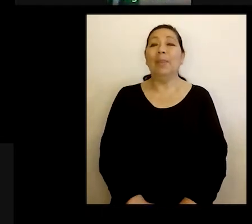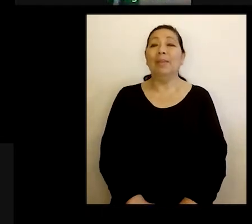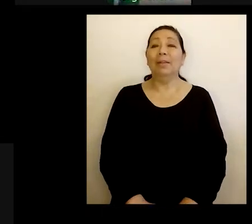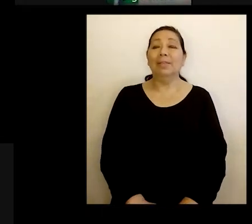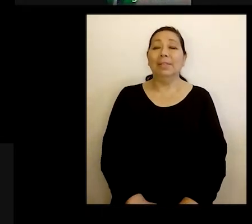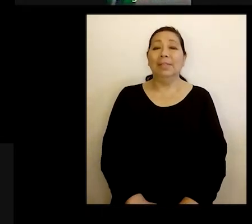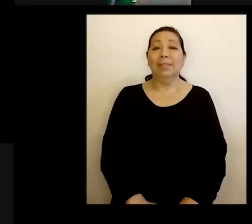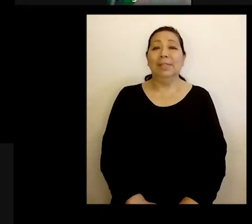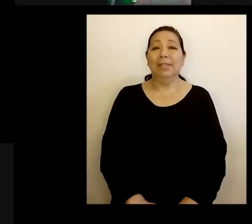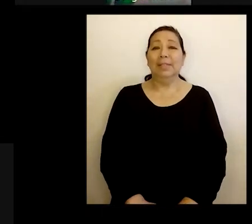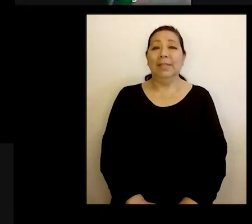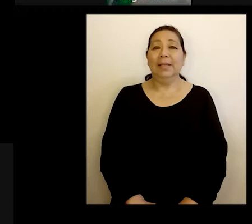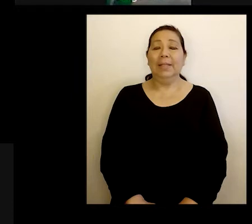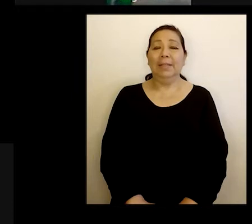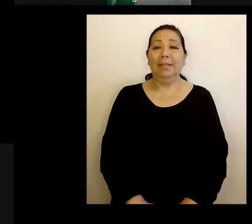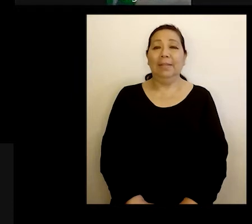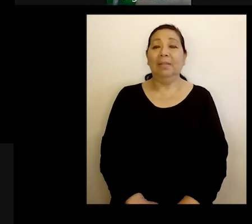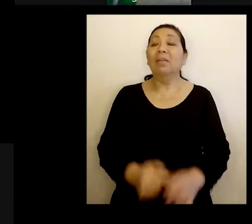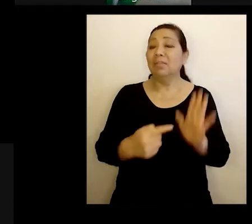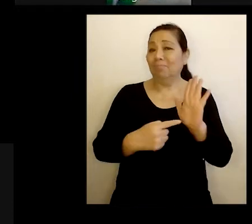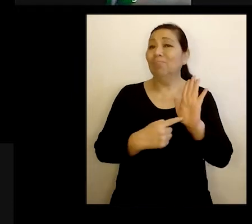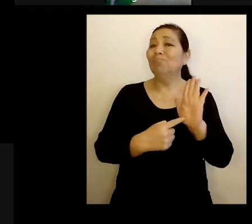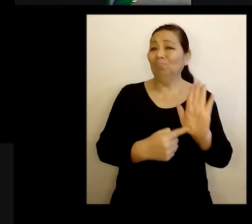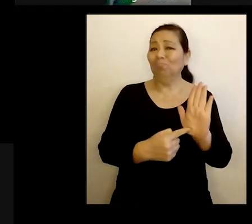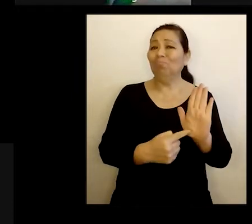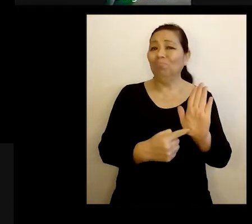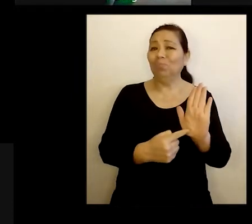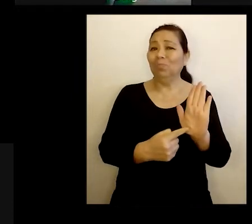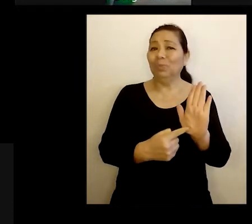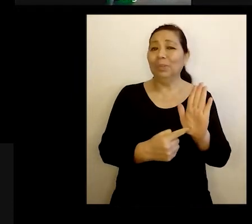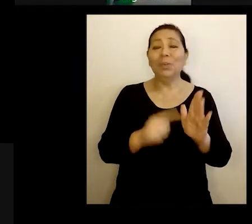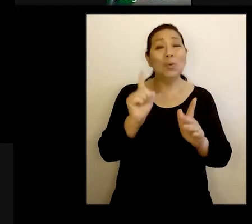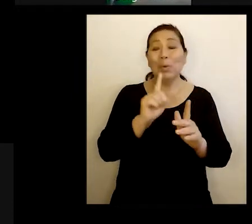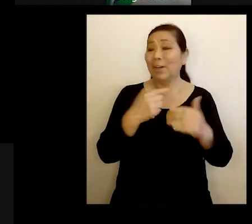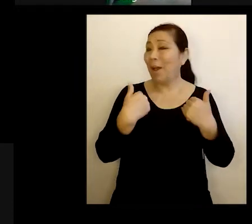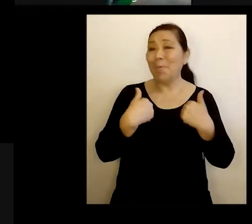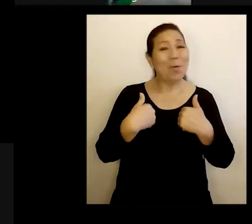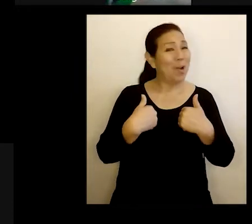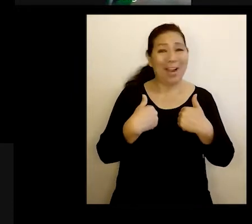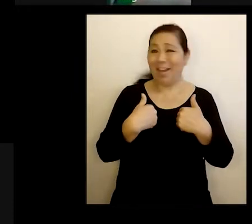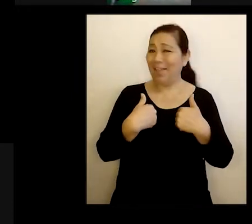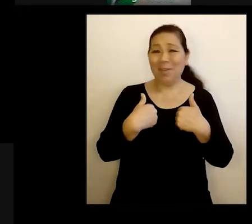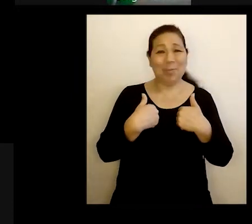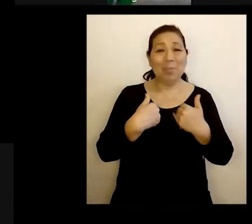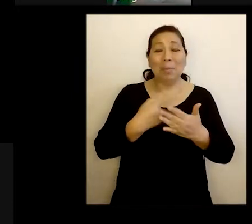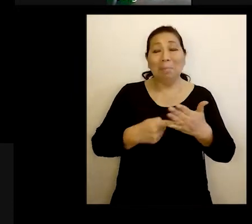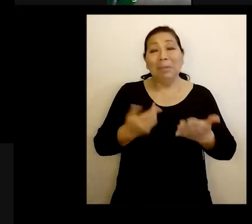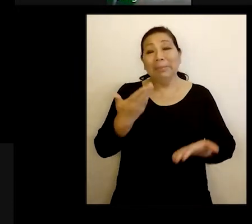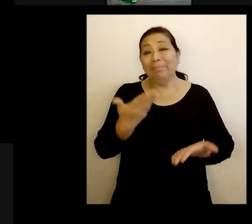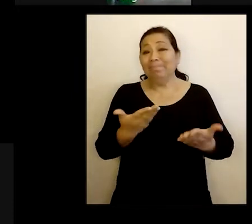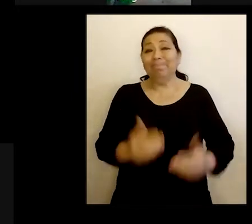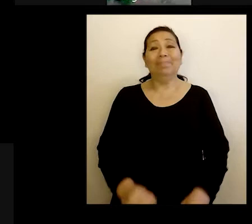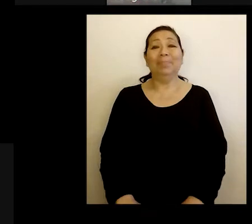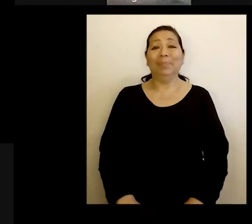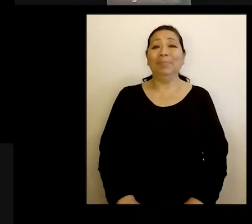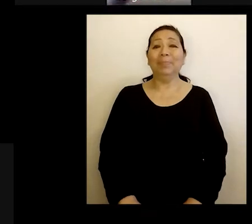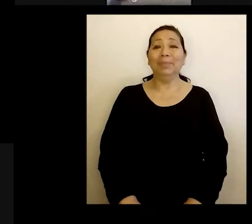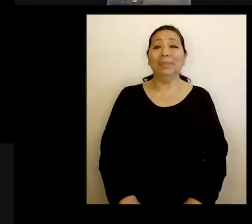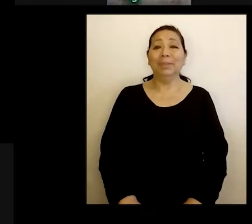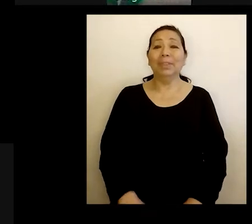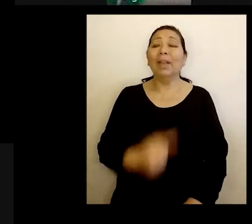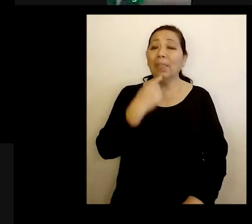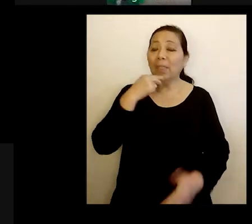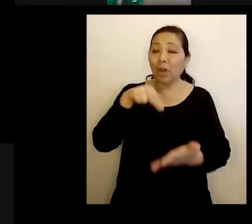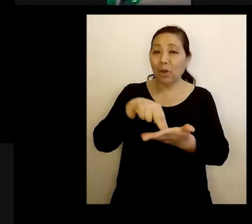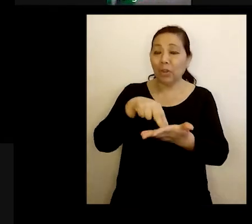estuvo y se ha demostrado que no era abogado. A pesar de ello, se le